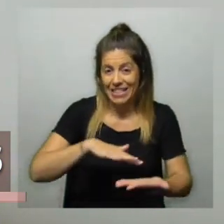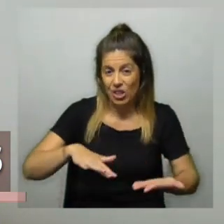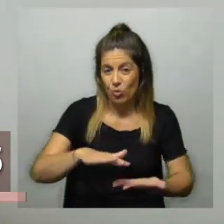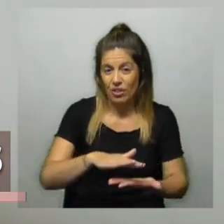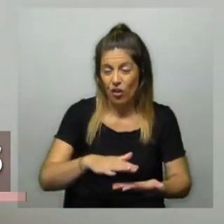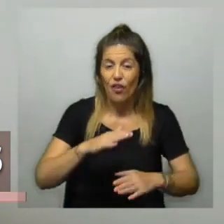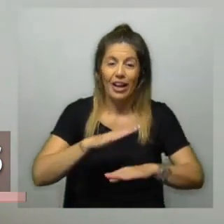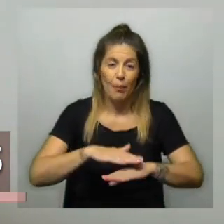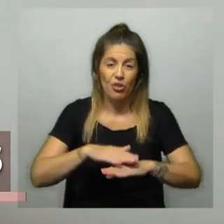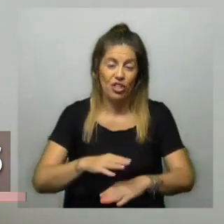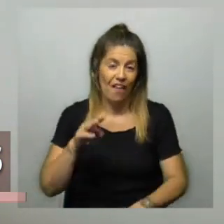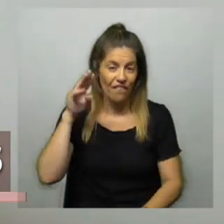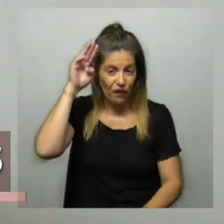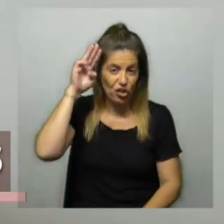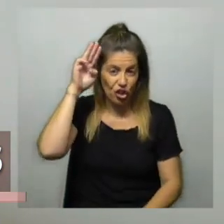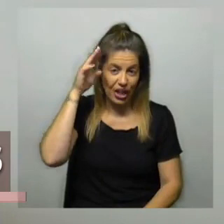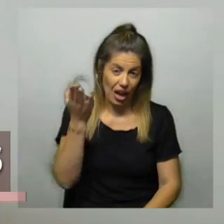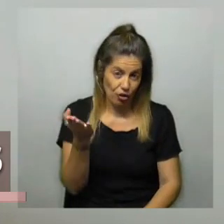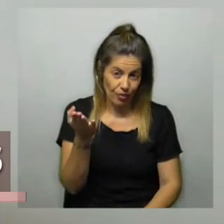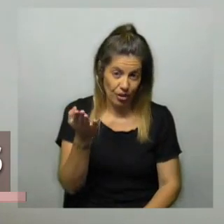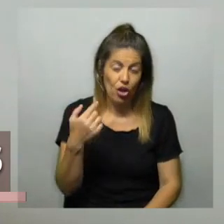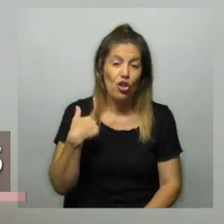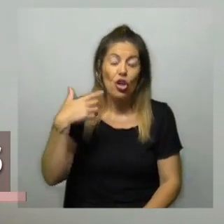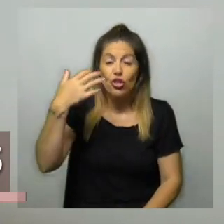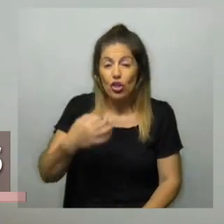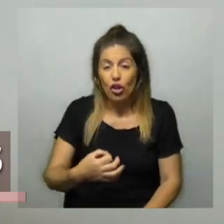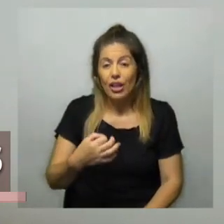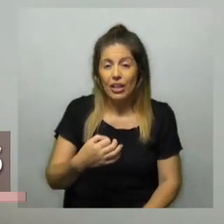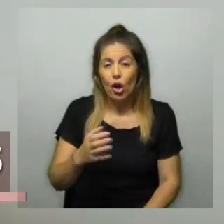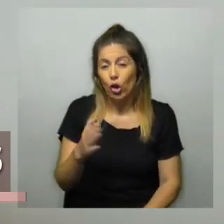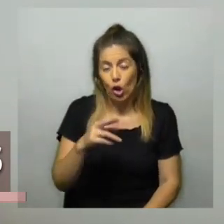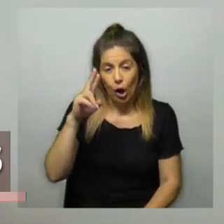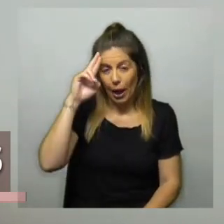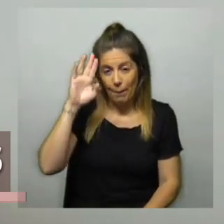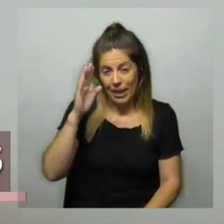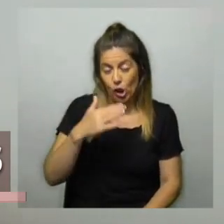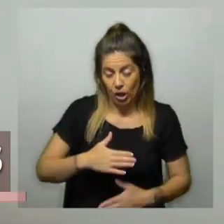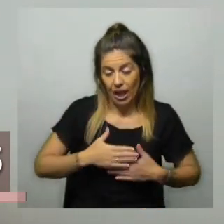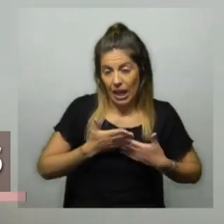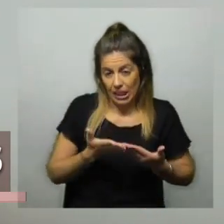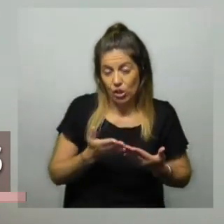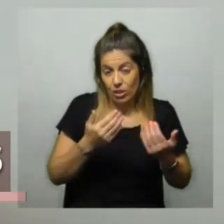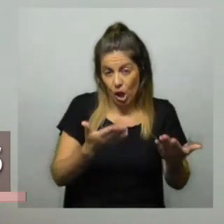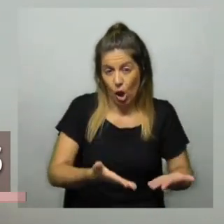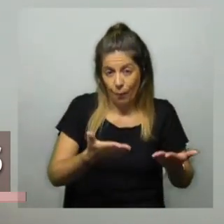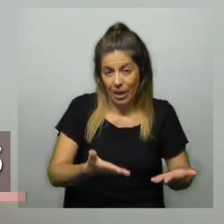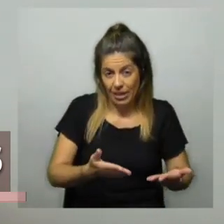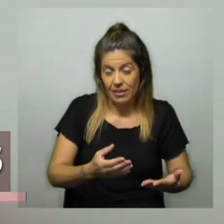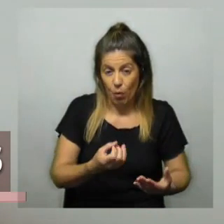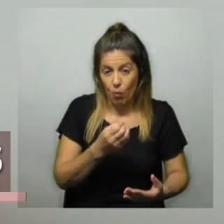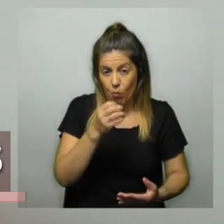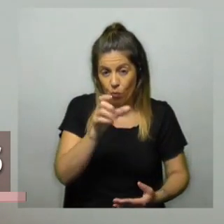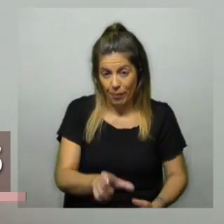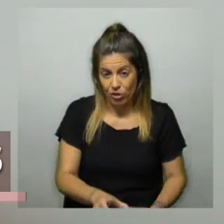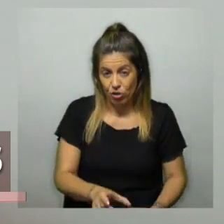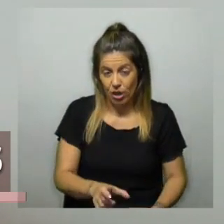fue responsabilidad de Bolsonaro o tuvo una. Yo creo que él, con todo el respeto y cariño que se lo merece, un gran hombre,